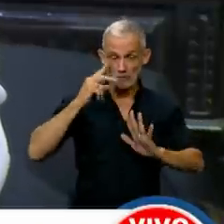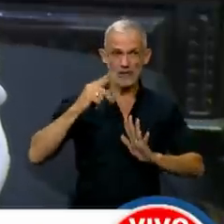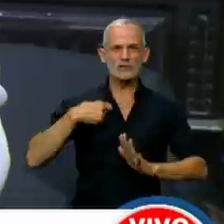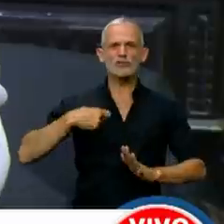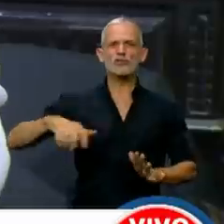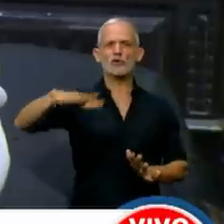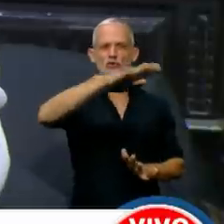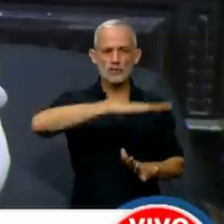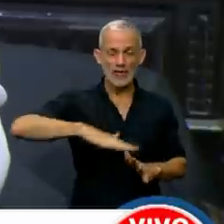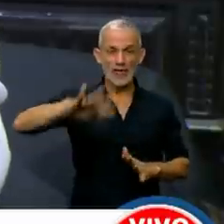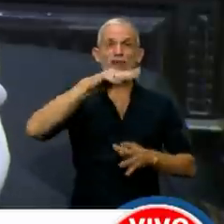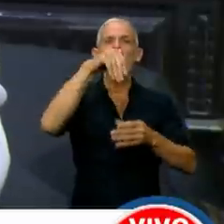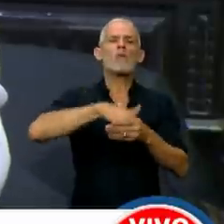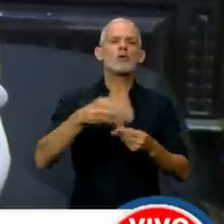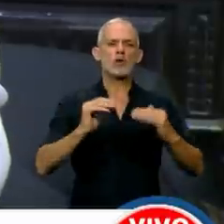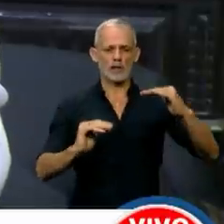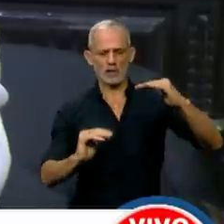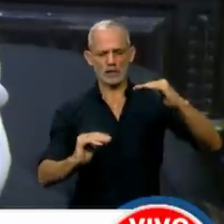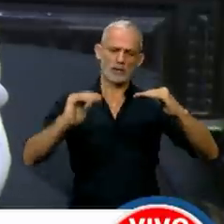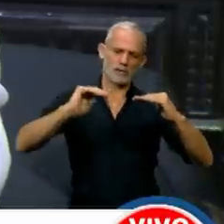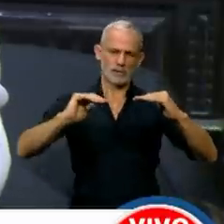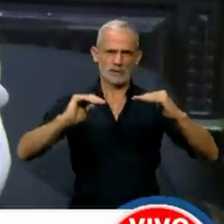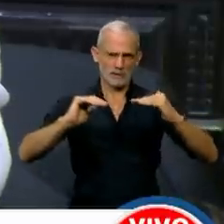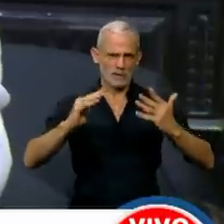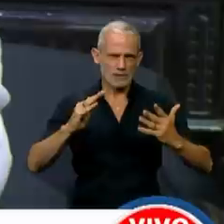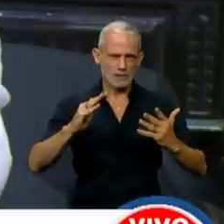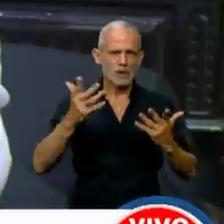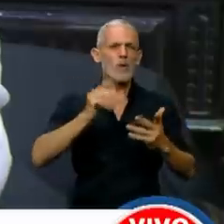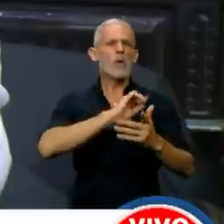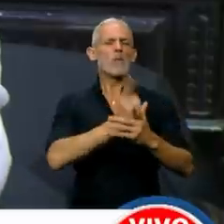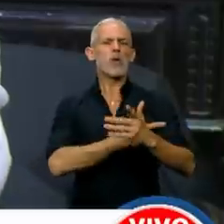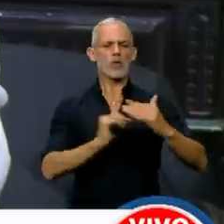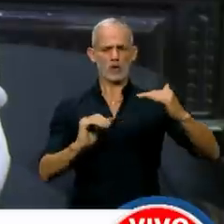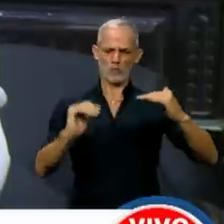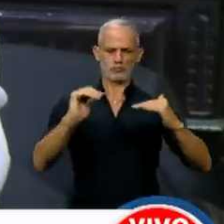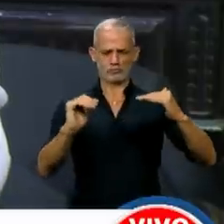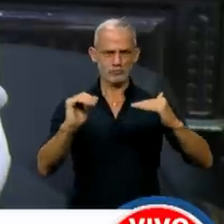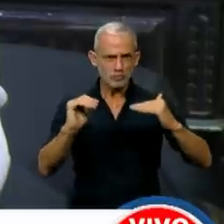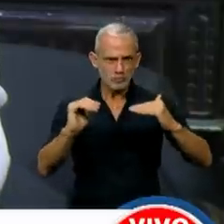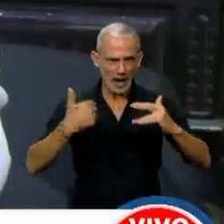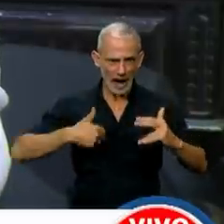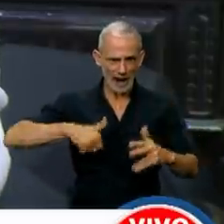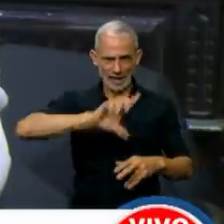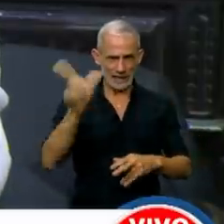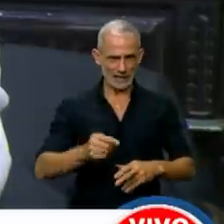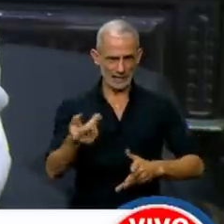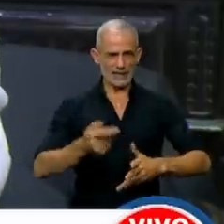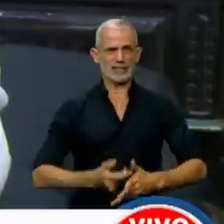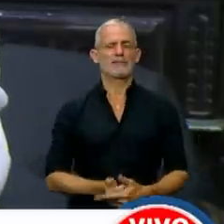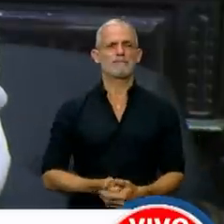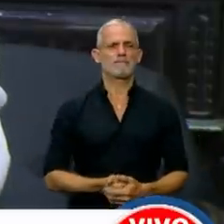lo que votó fue equilibrar el poder y la representación política en la argentina